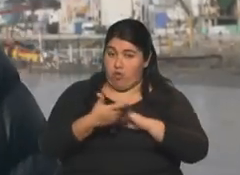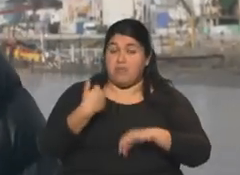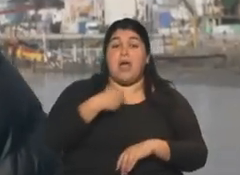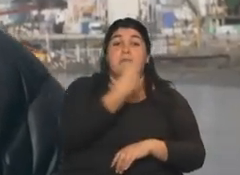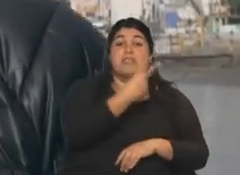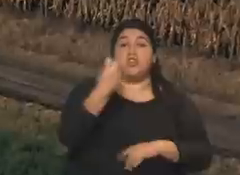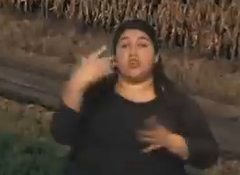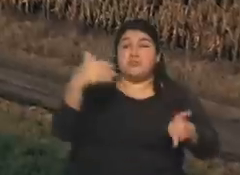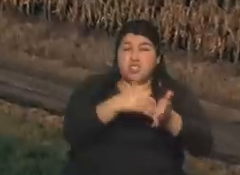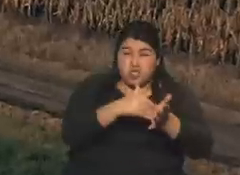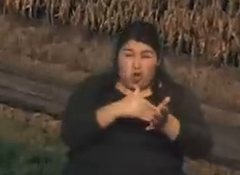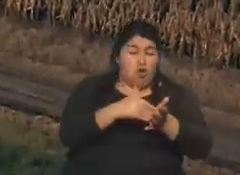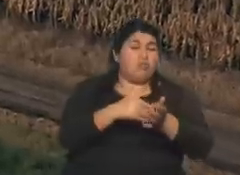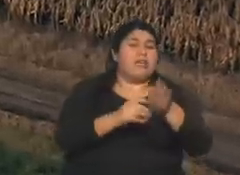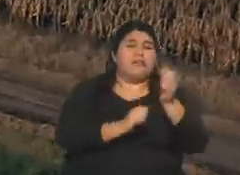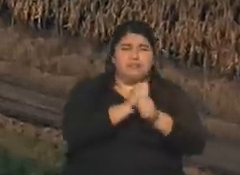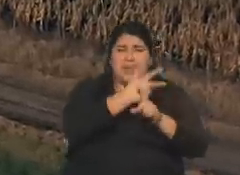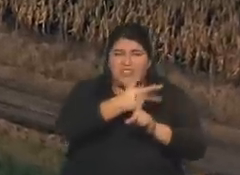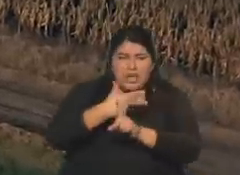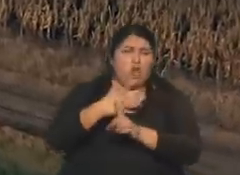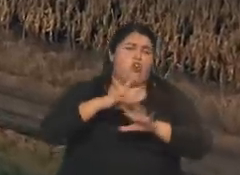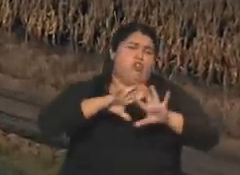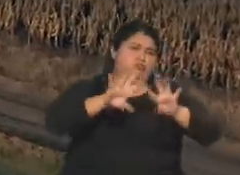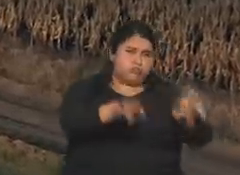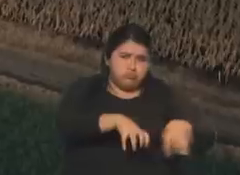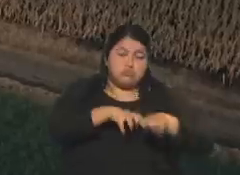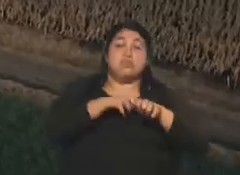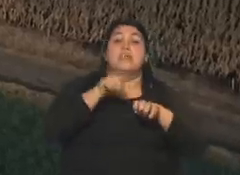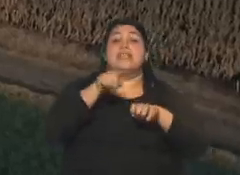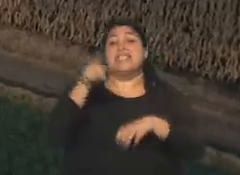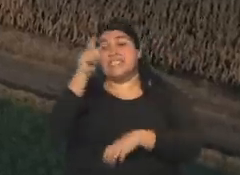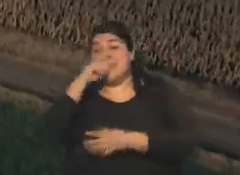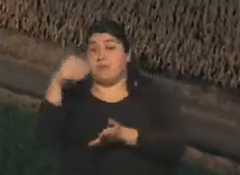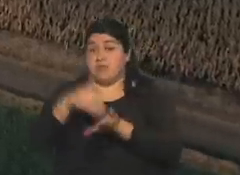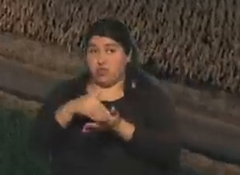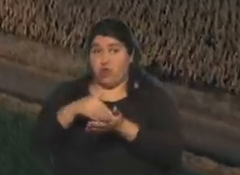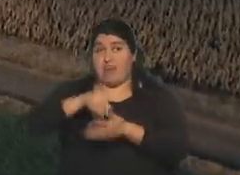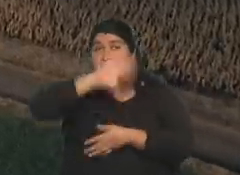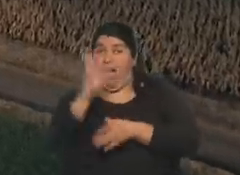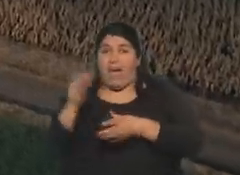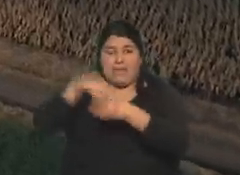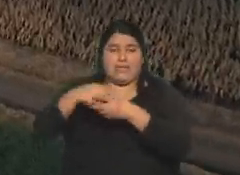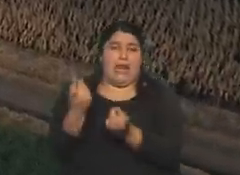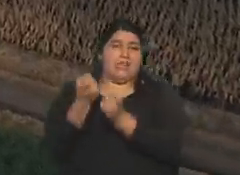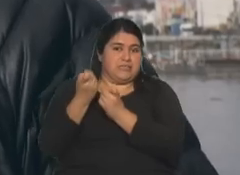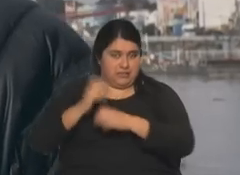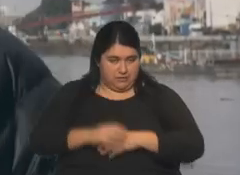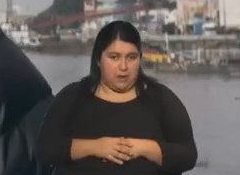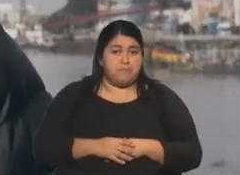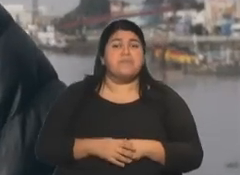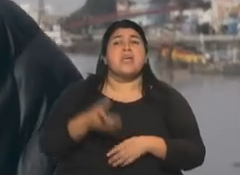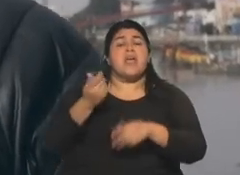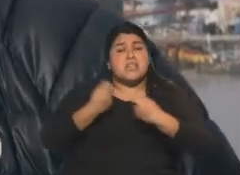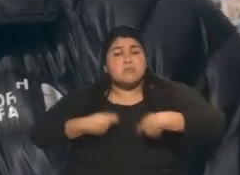22 millones de toneladas de trigo y necesita 7 millones de toneladas para el consumo interno. El resto se exporta